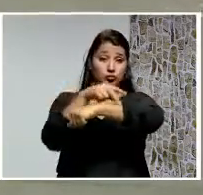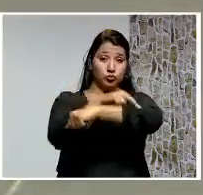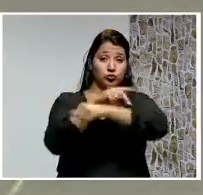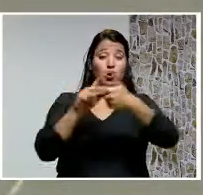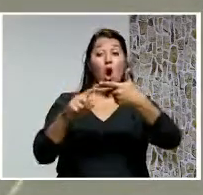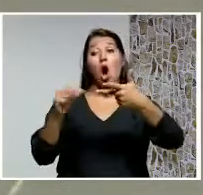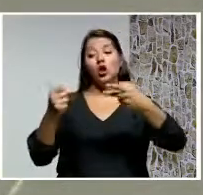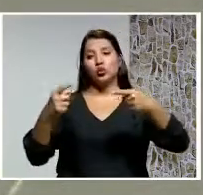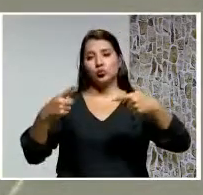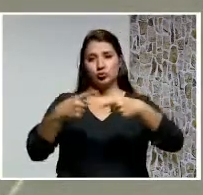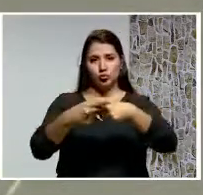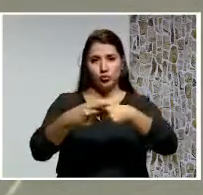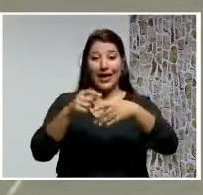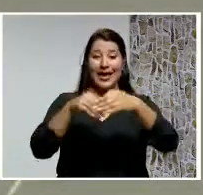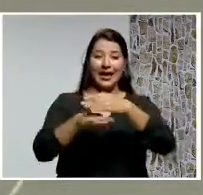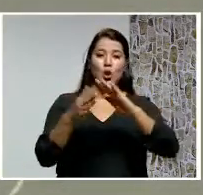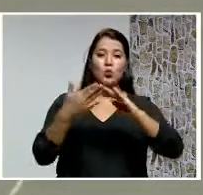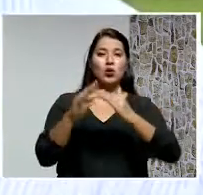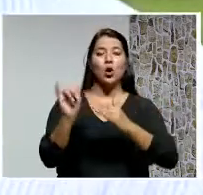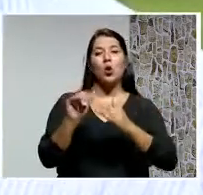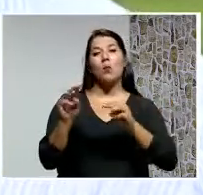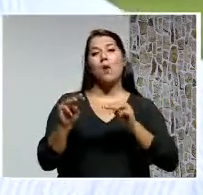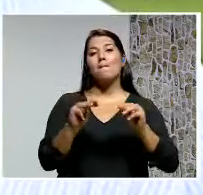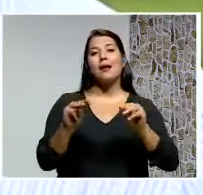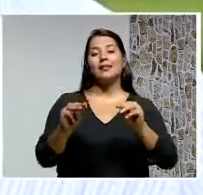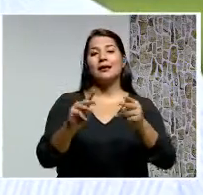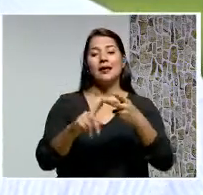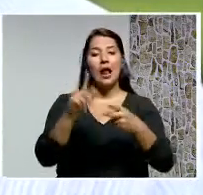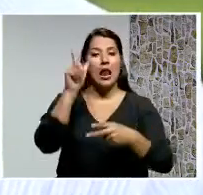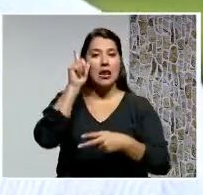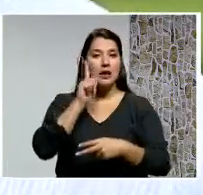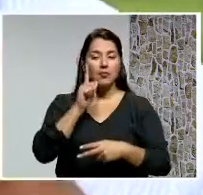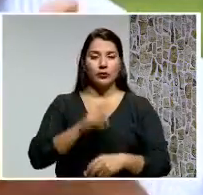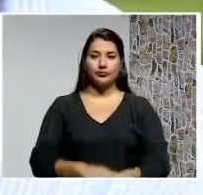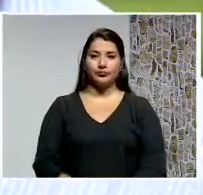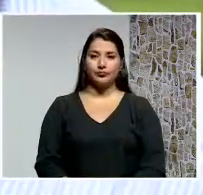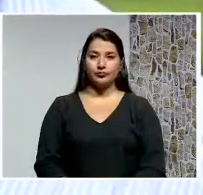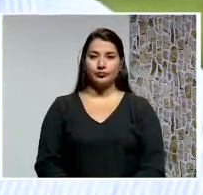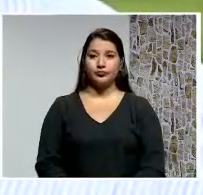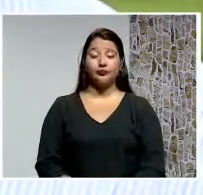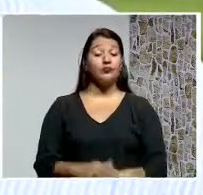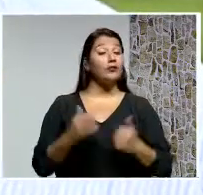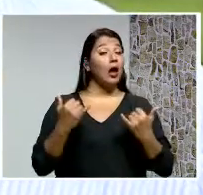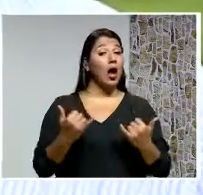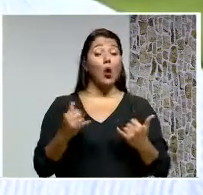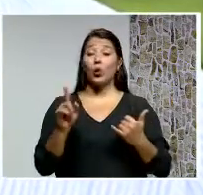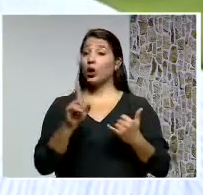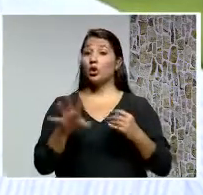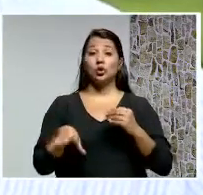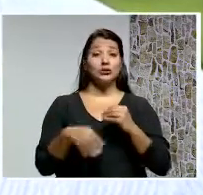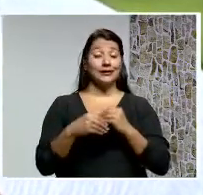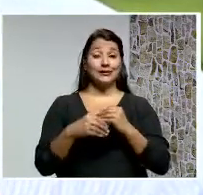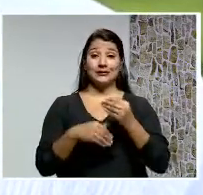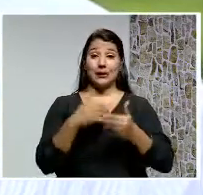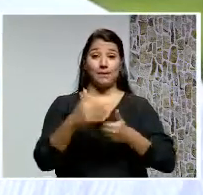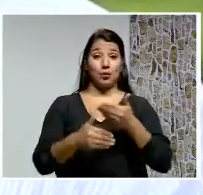complementarias en comunidades como Matina y Limón. No están incorporados al proceso los de Matina